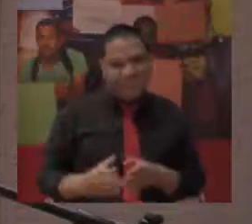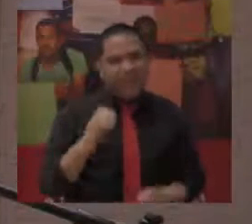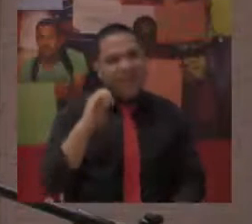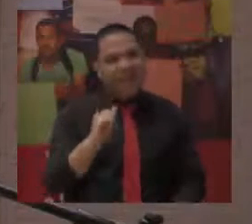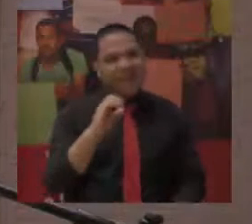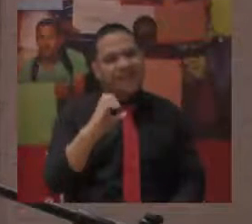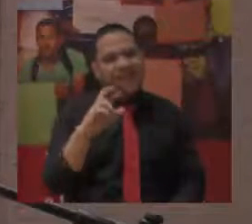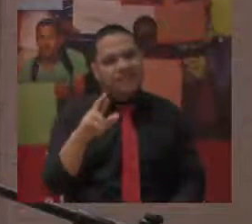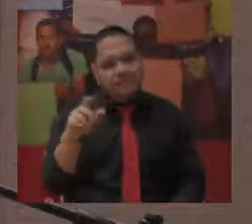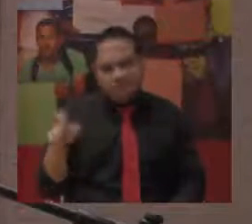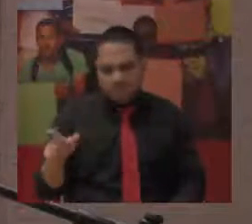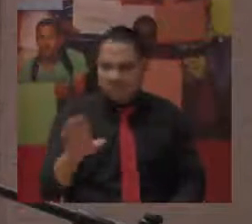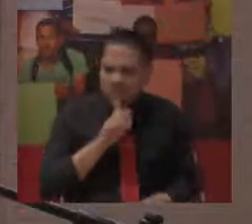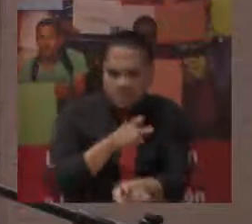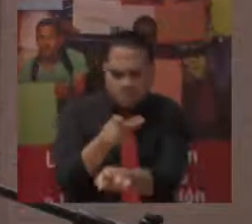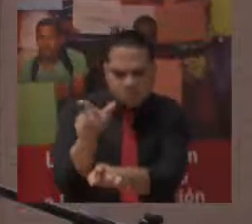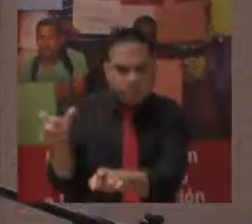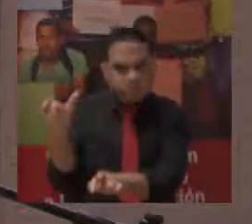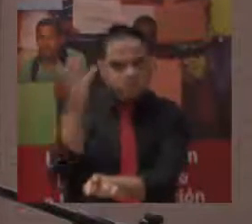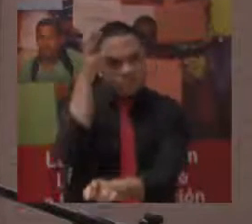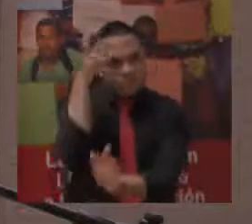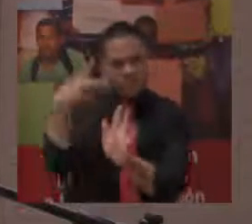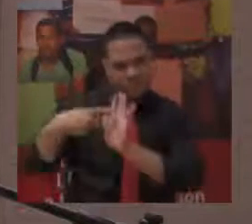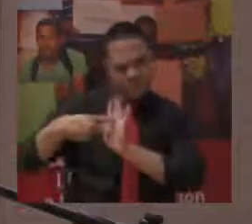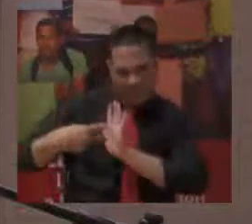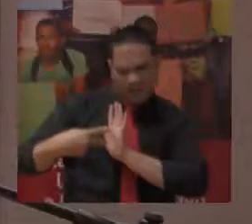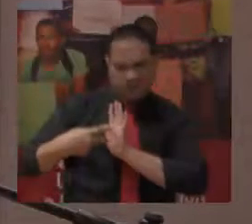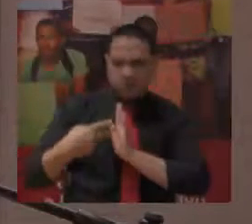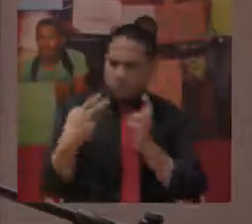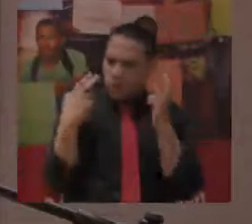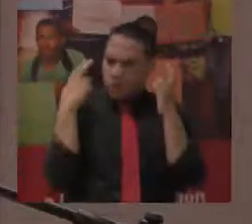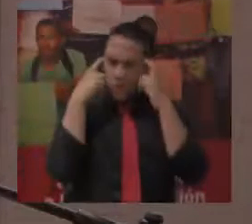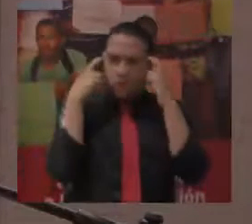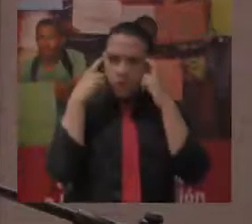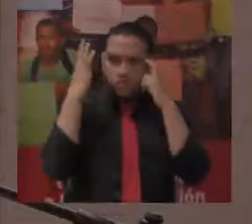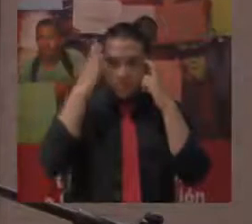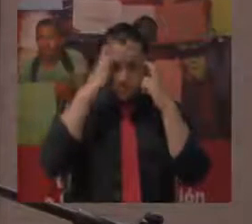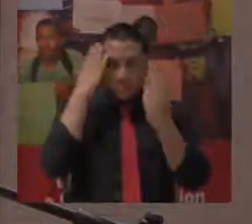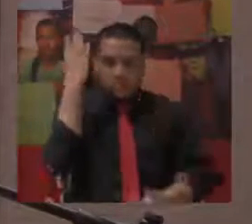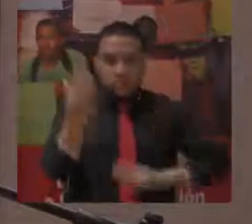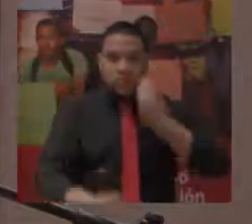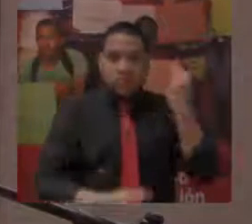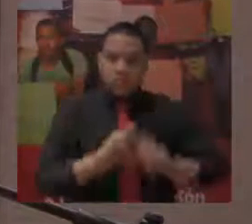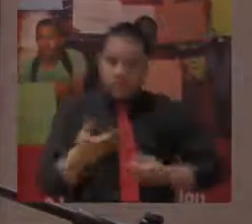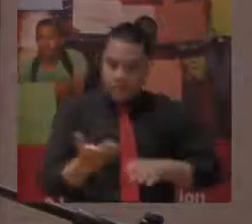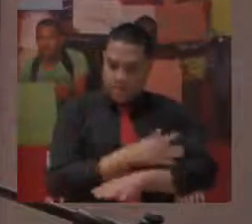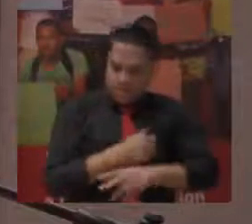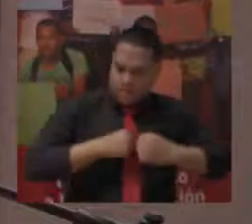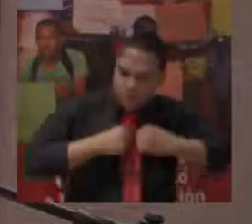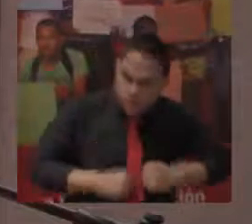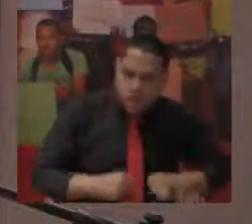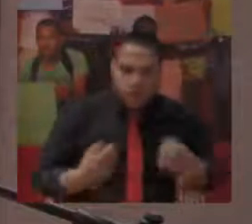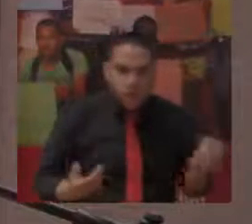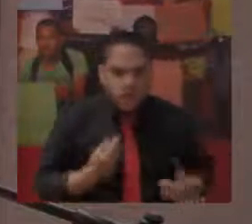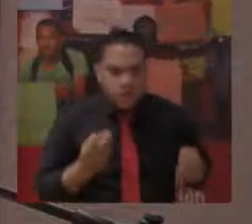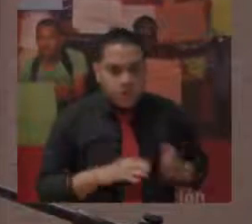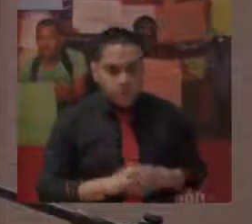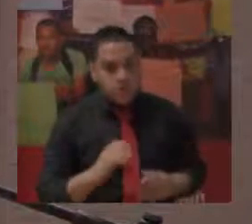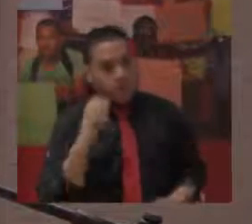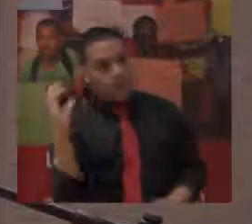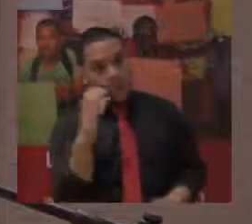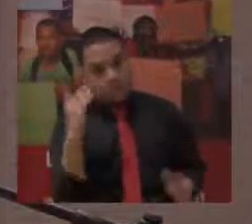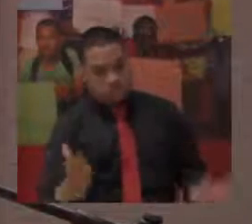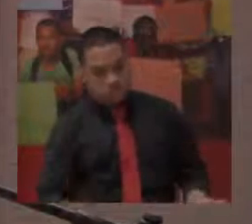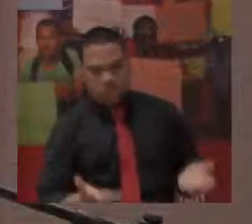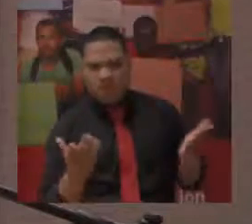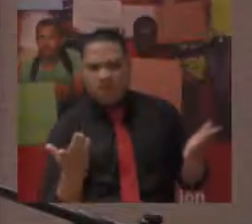personas preparadas, técnicas, con conocimiento, que venimos haciendo un esfuerzo por construir país